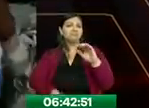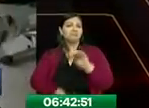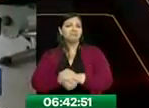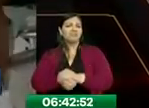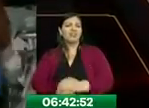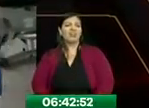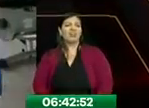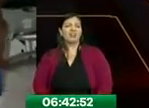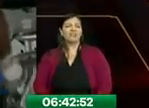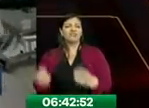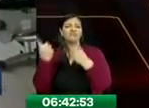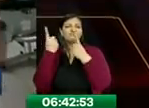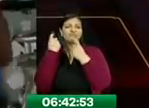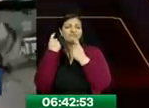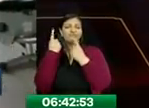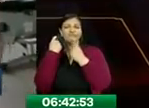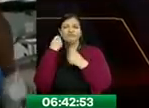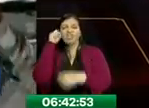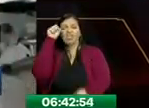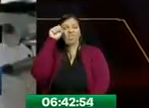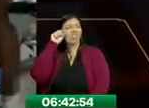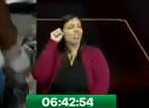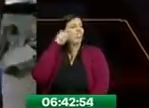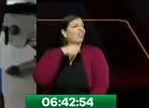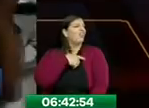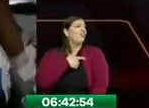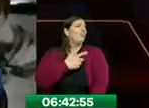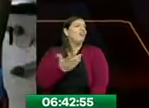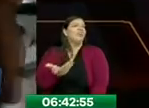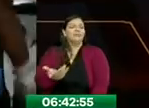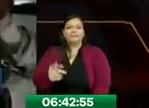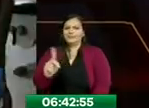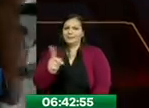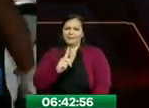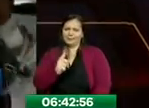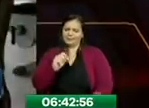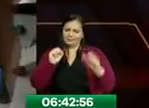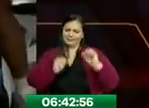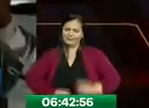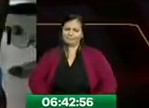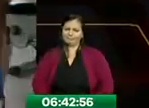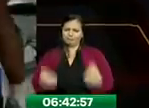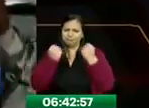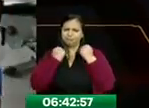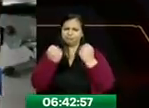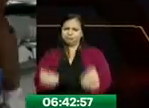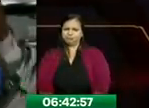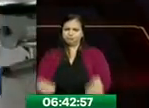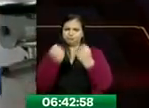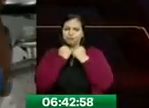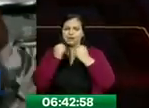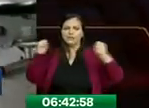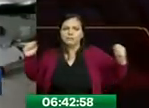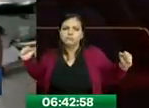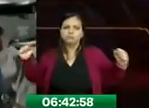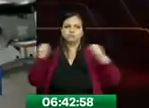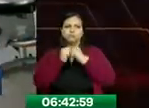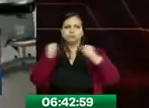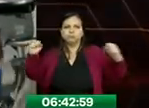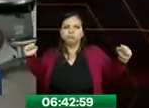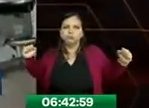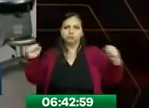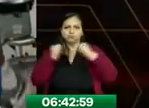un lado. Usted se sabe que el ejercicio es fundamental también, ¿eh? A propósito, porque elimina lo que es bacterias y